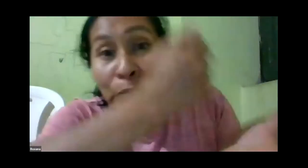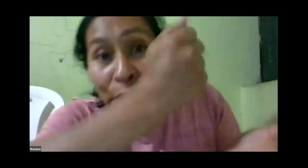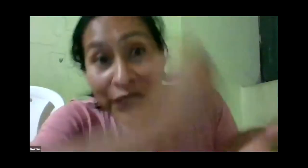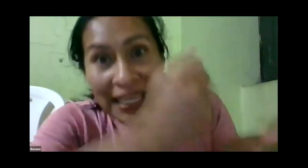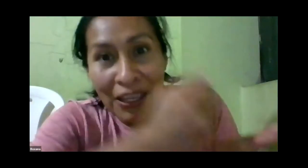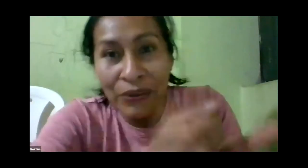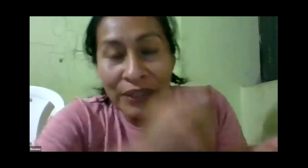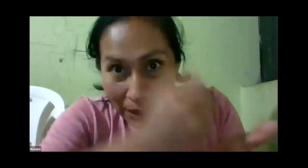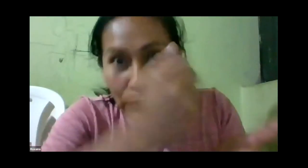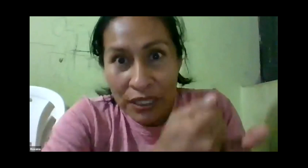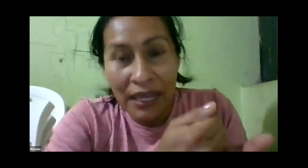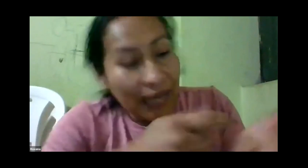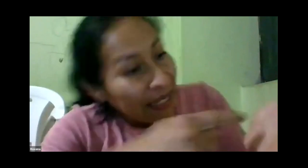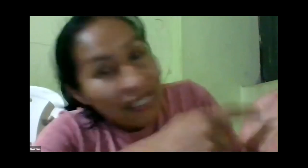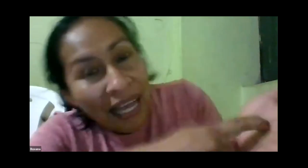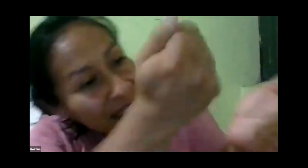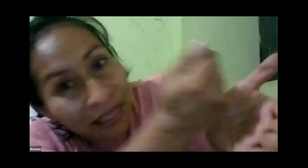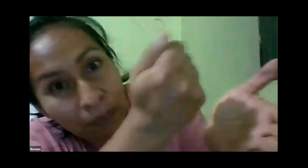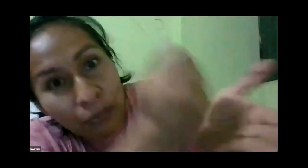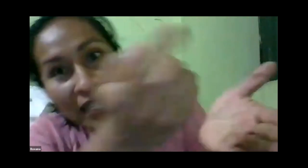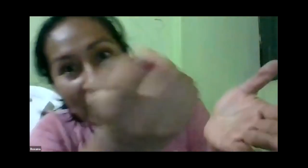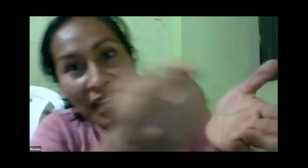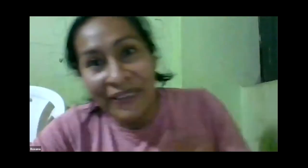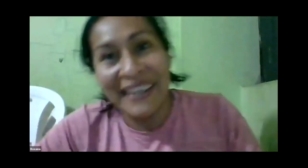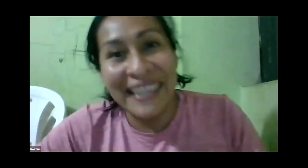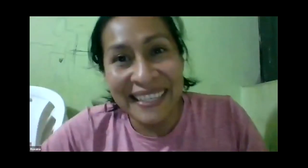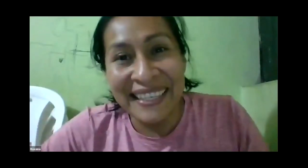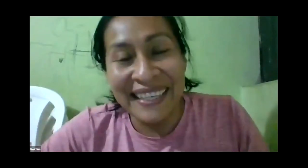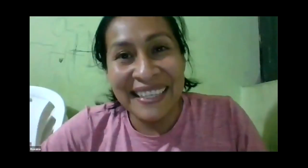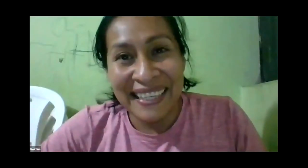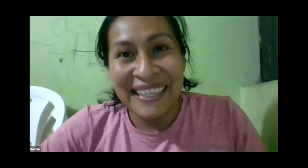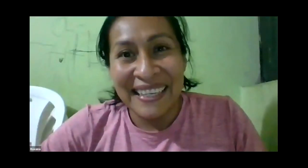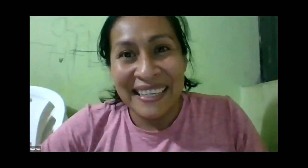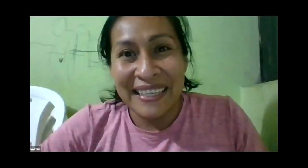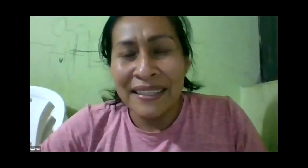ya te puse el sello ya te puse aquí está ya te puse en serio